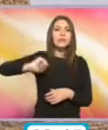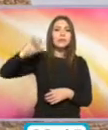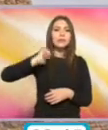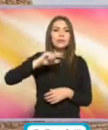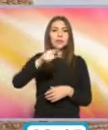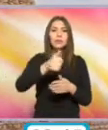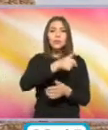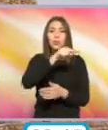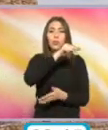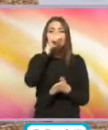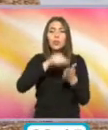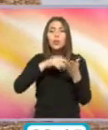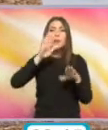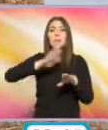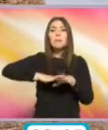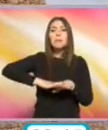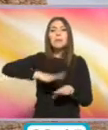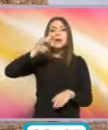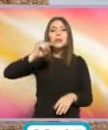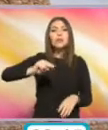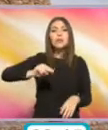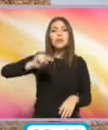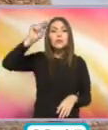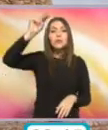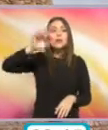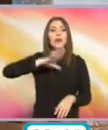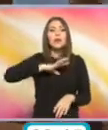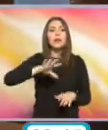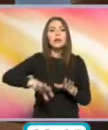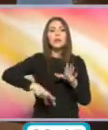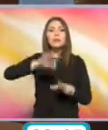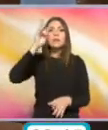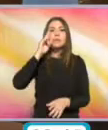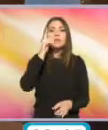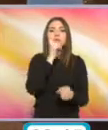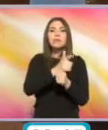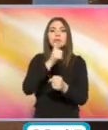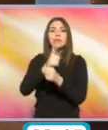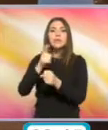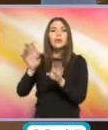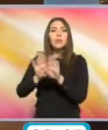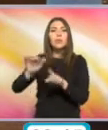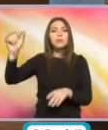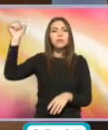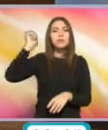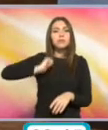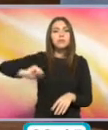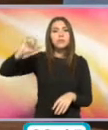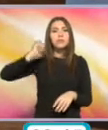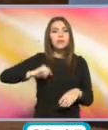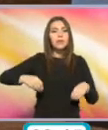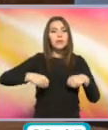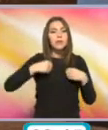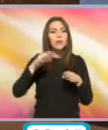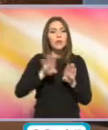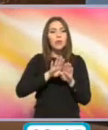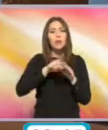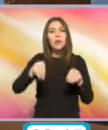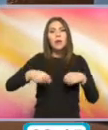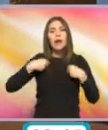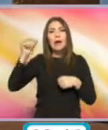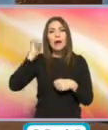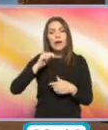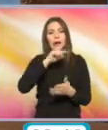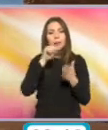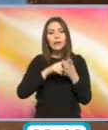al norte que se ha encontrado restos de civilización prehispánica, porque todo lo demás eran nómadas, ¿no? Entonces, es el lugar más al norte.